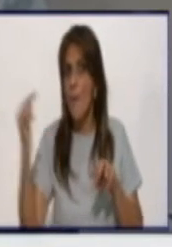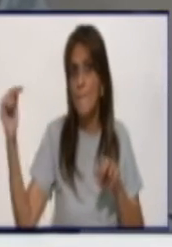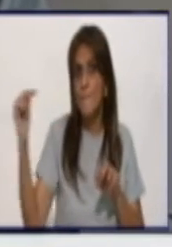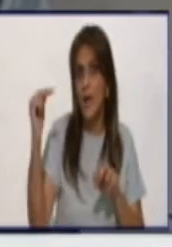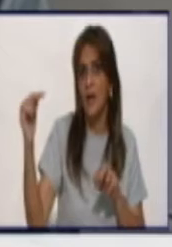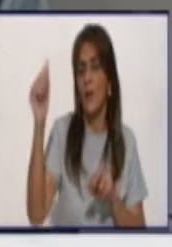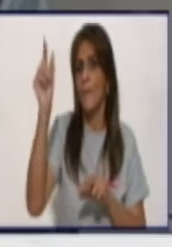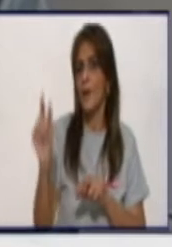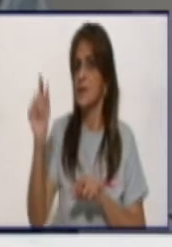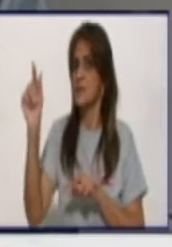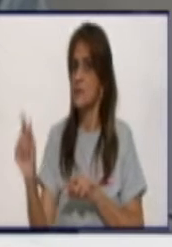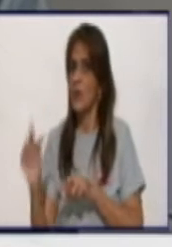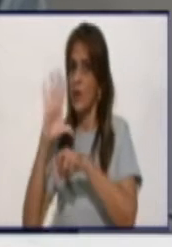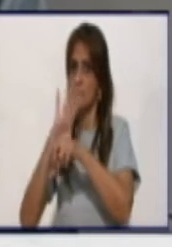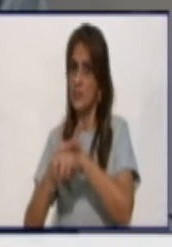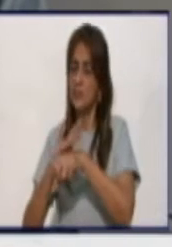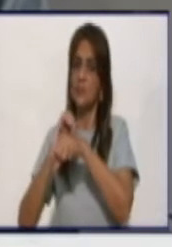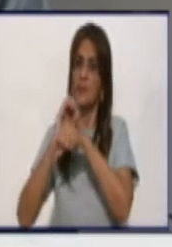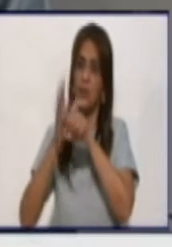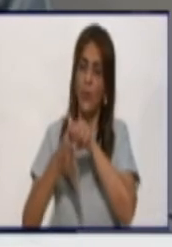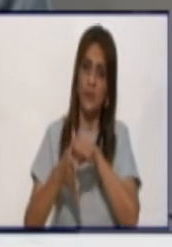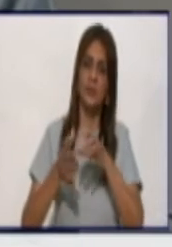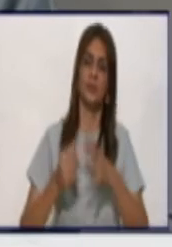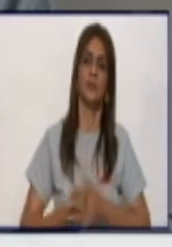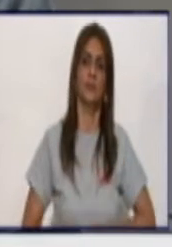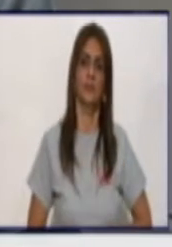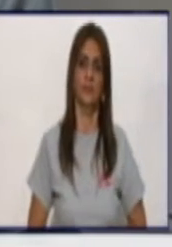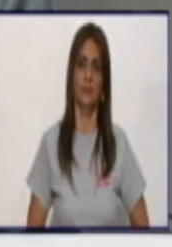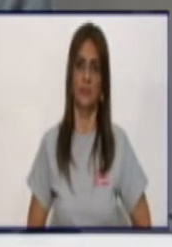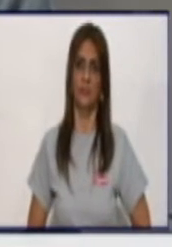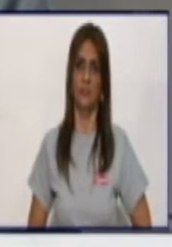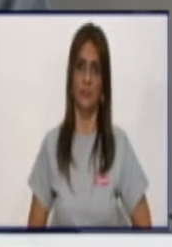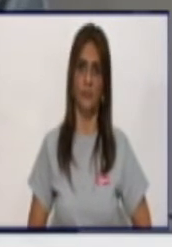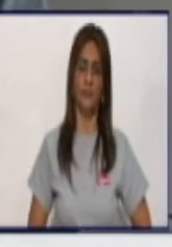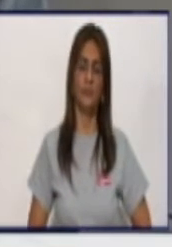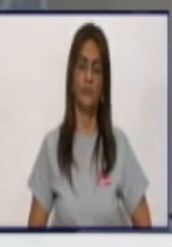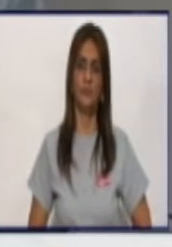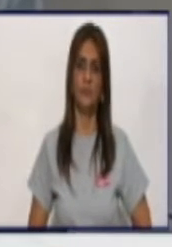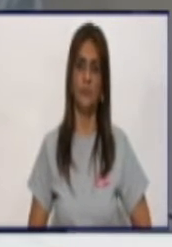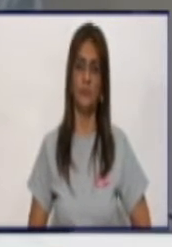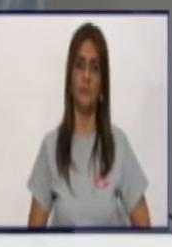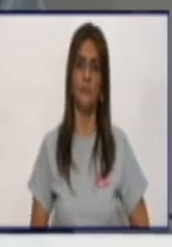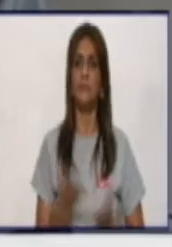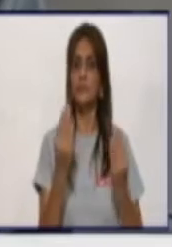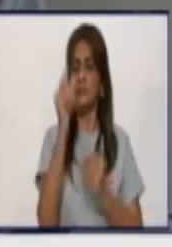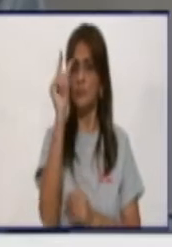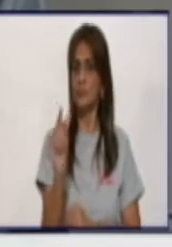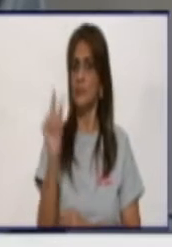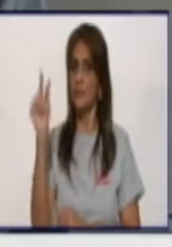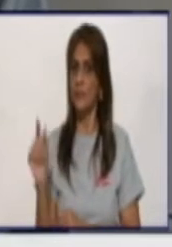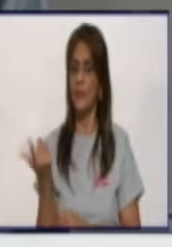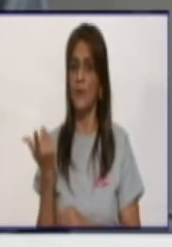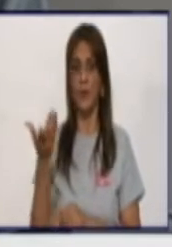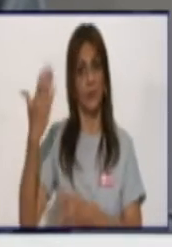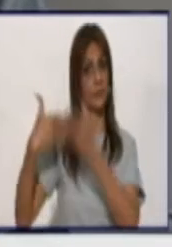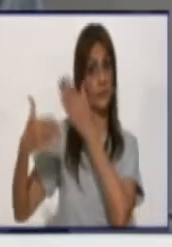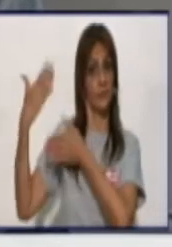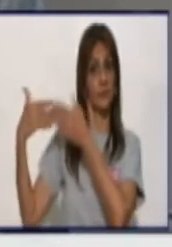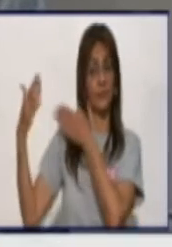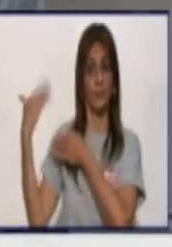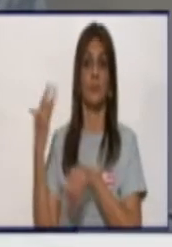que habíamos tenido que lamentablemente nos han pasado con este tema de la pandemia y que aunque hay una disminución